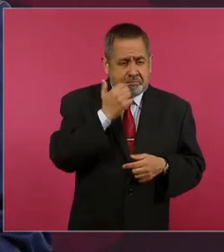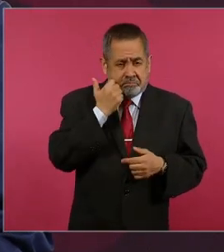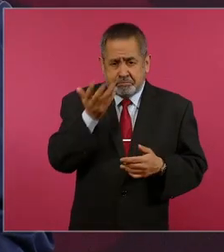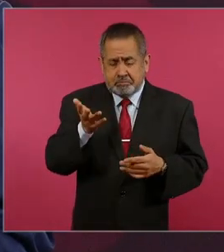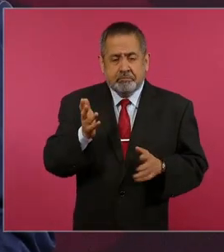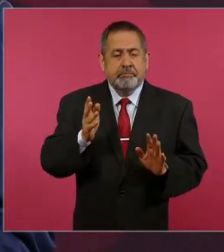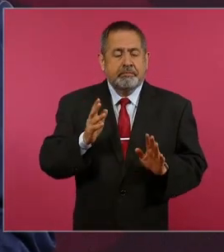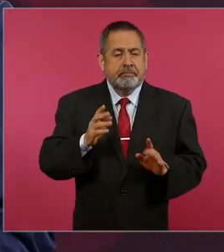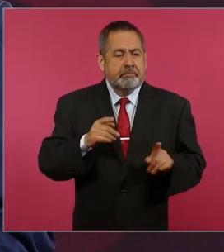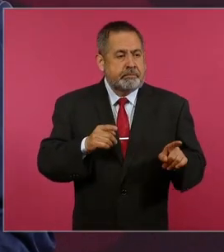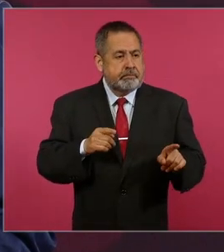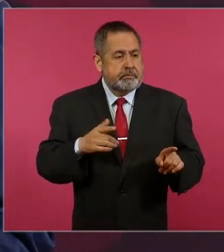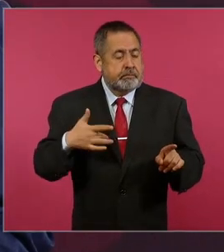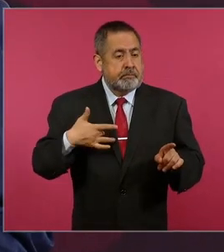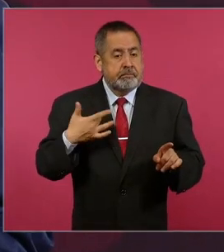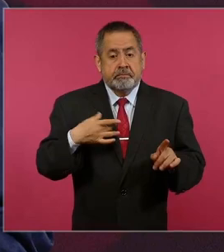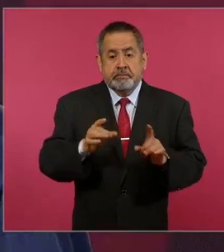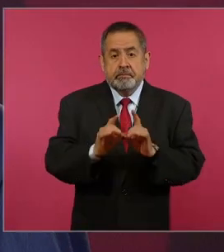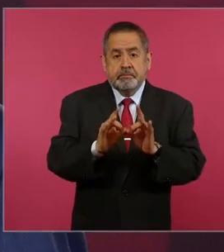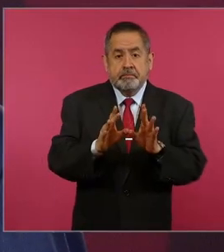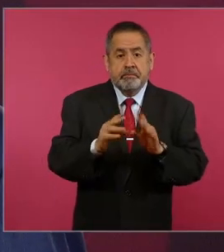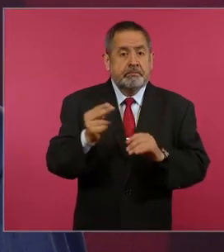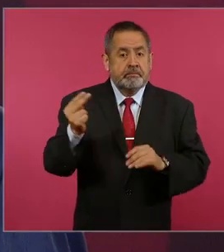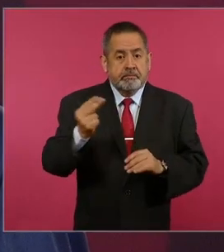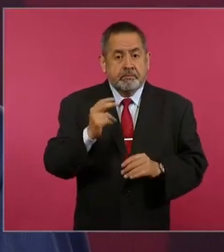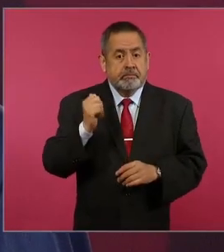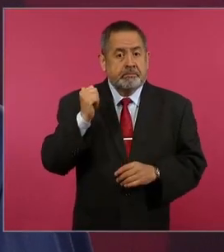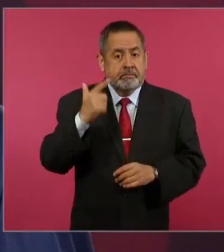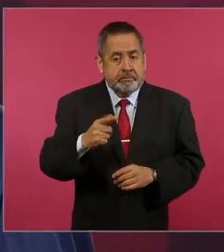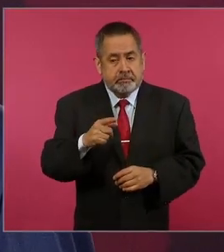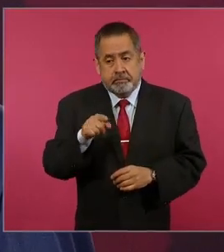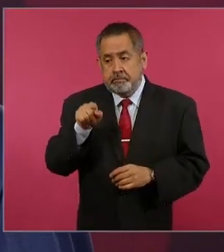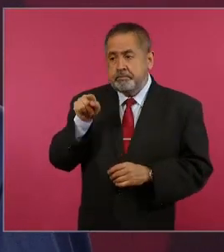tenga la oportunidad de ser